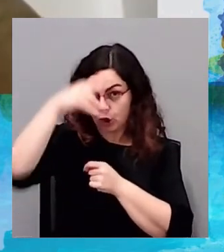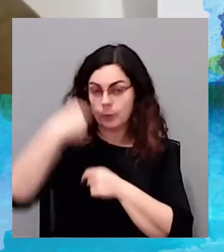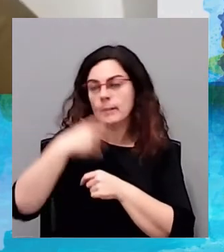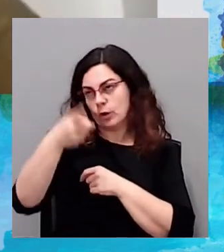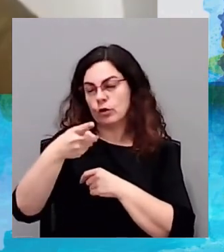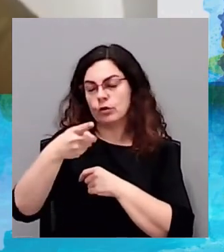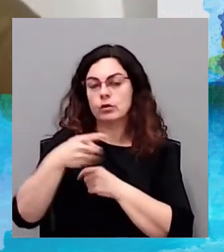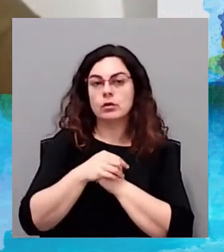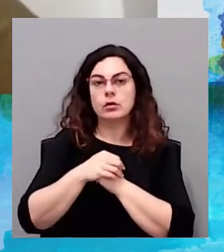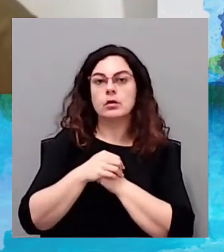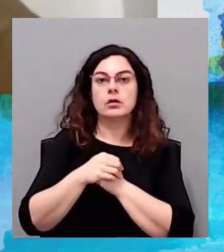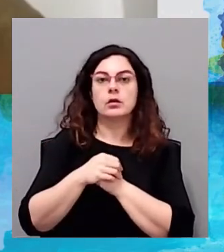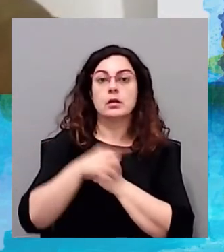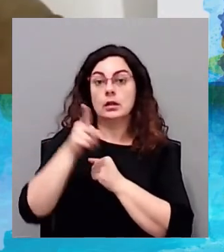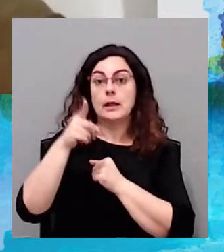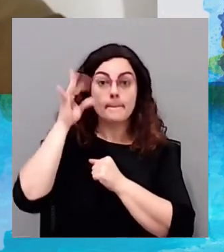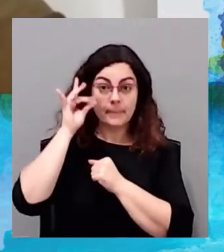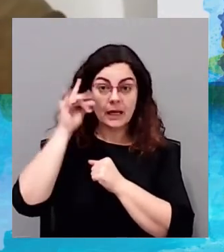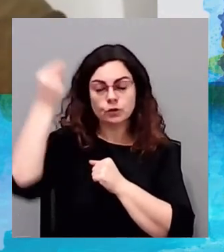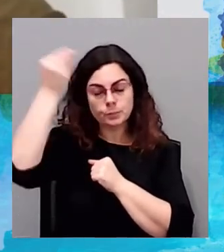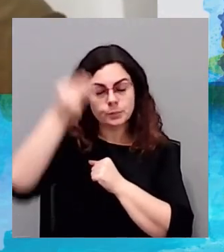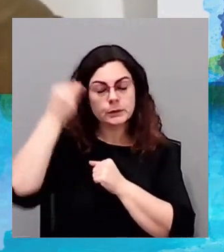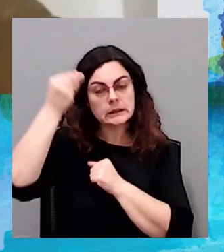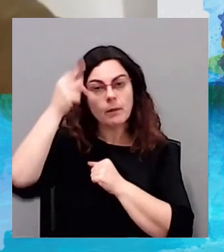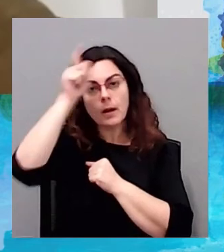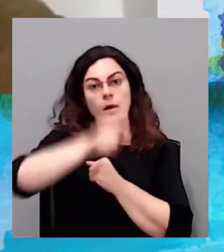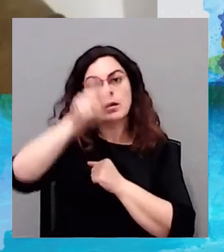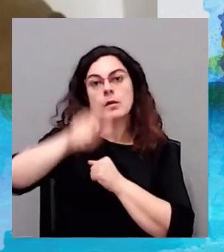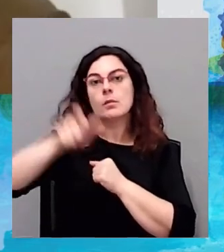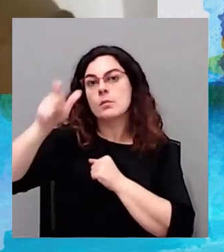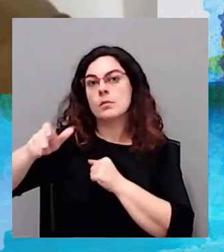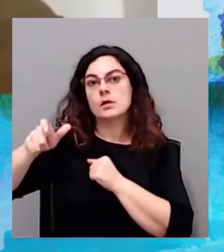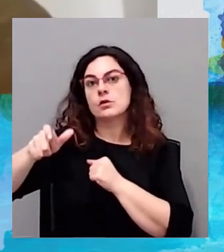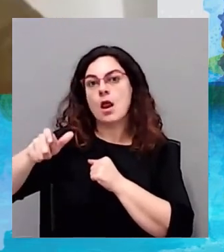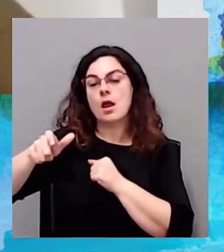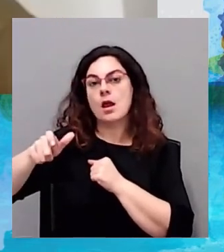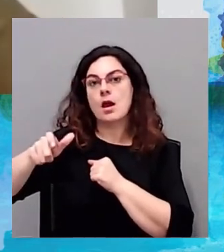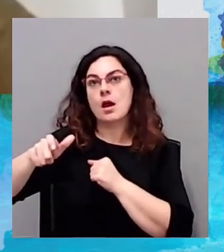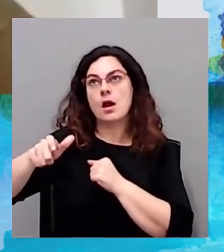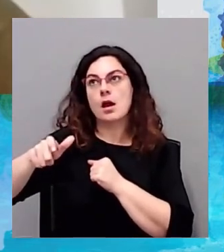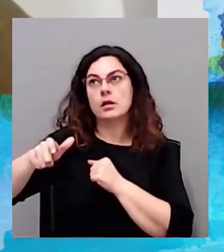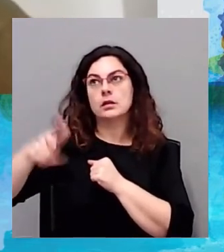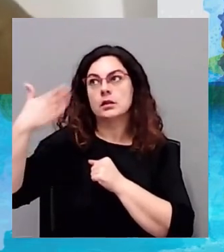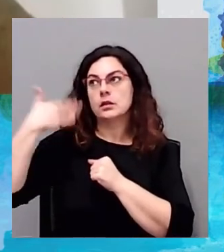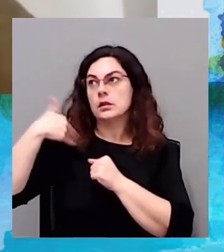bisonte, y él pensaba que el ser humano había alcanzado lo más alto de la historia del arte en Altamira, y así que